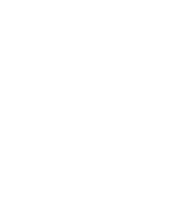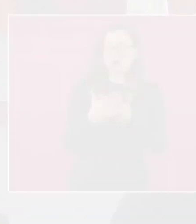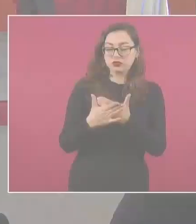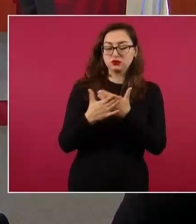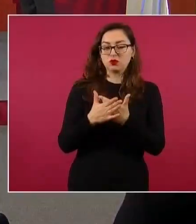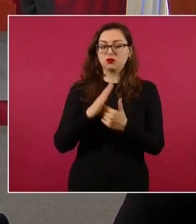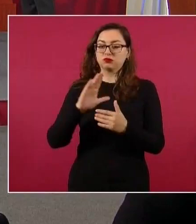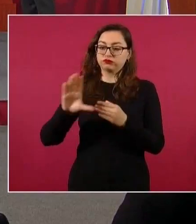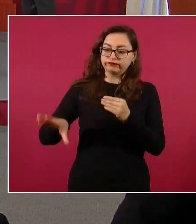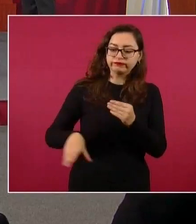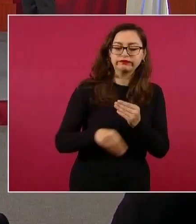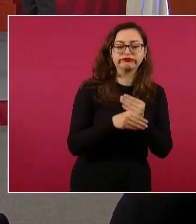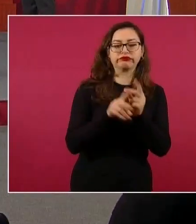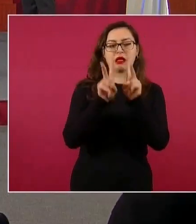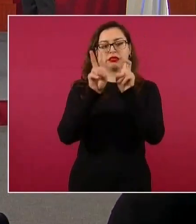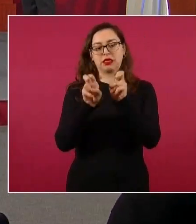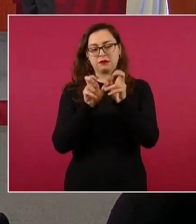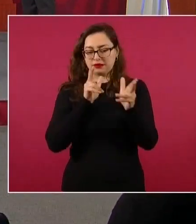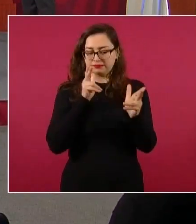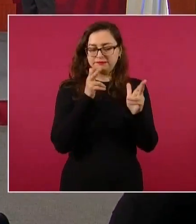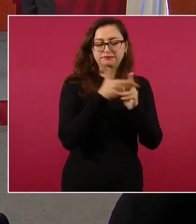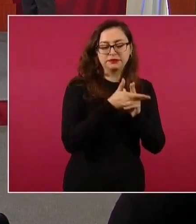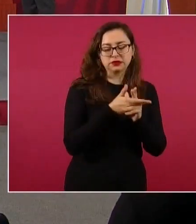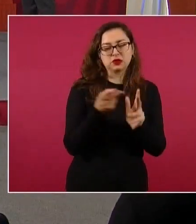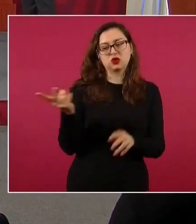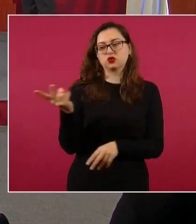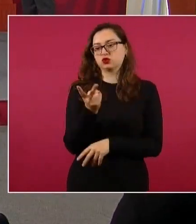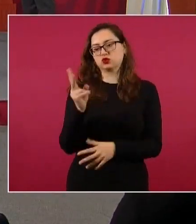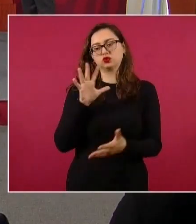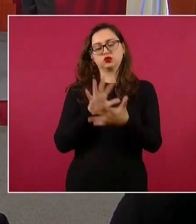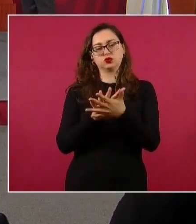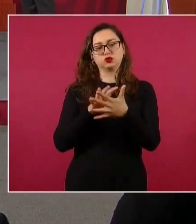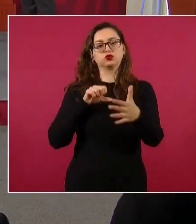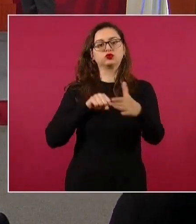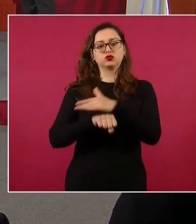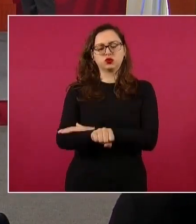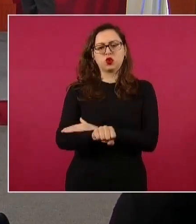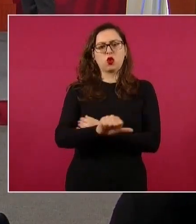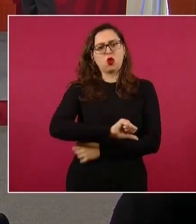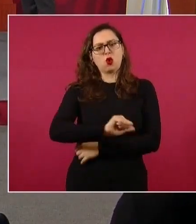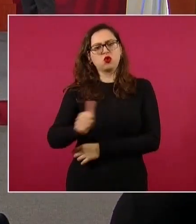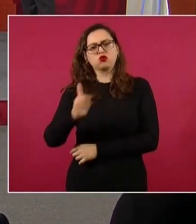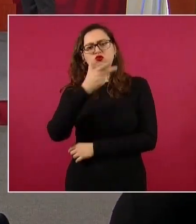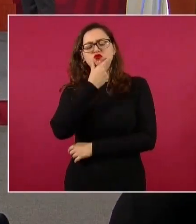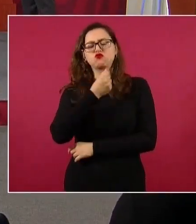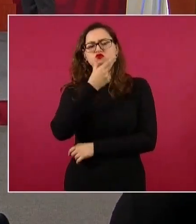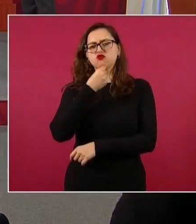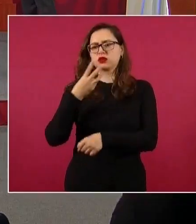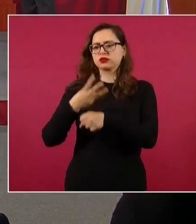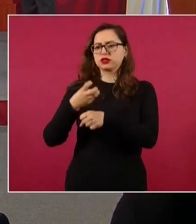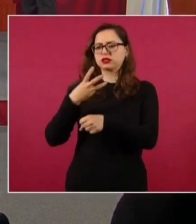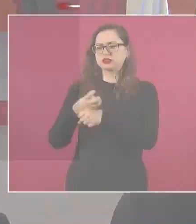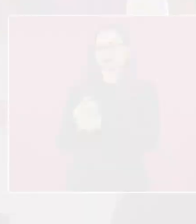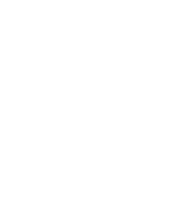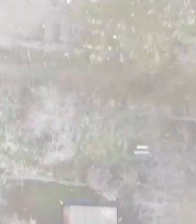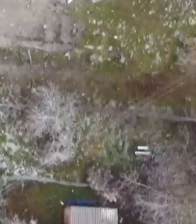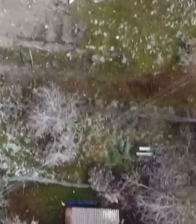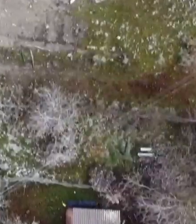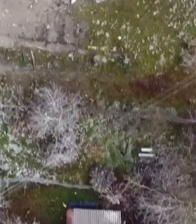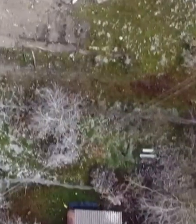viajaba. Jonathan N., tercer implicado en el feminicidio de la maestra Mónica Citlali, fue detenido este